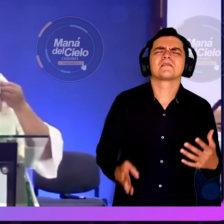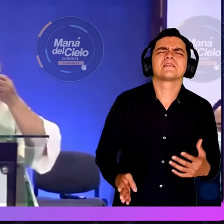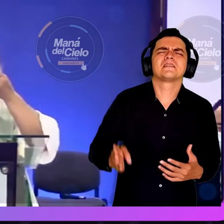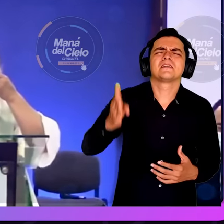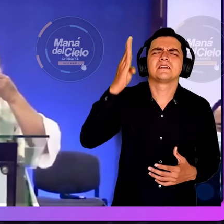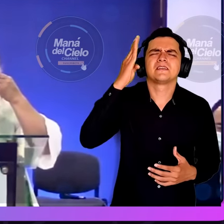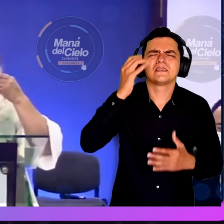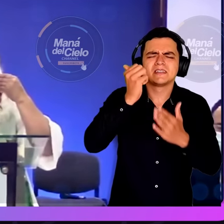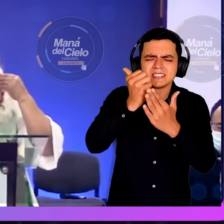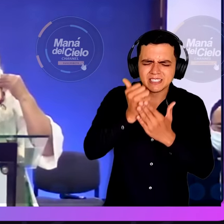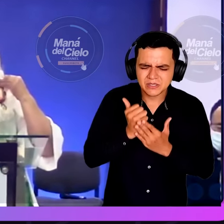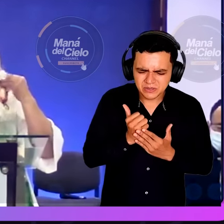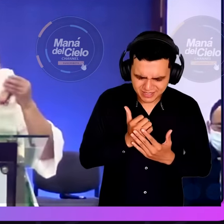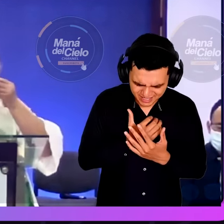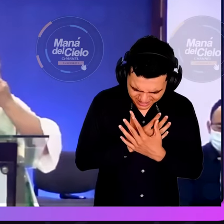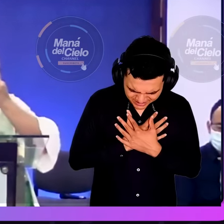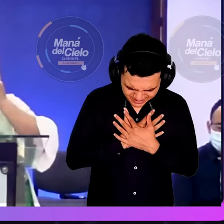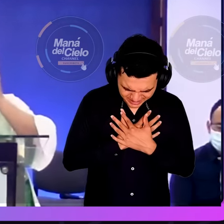¡Ayúdanos!